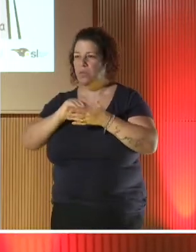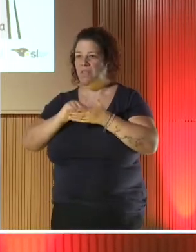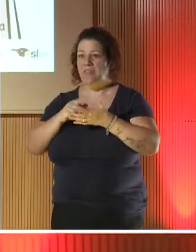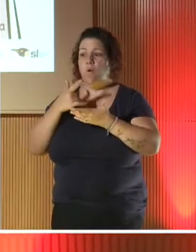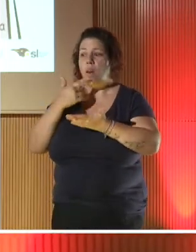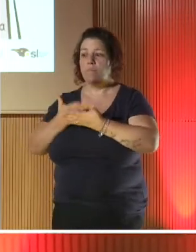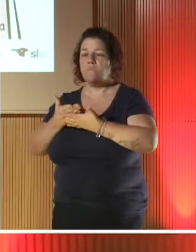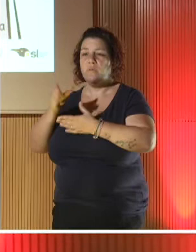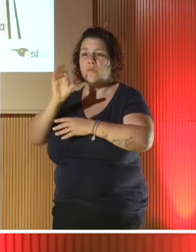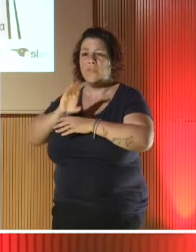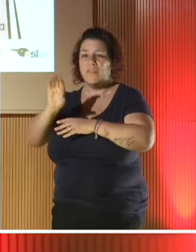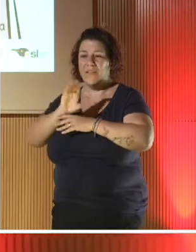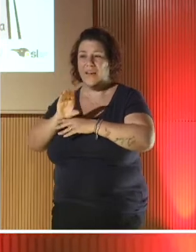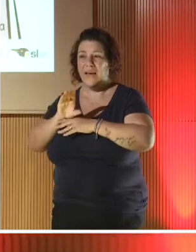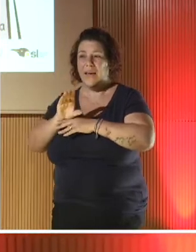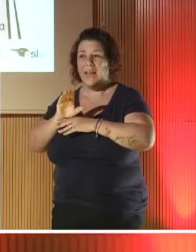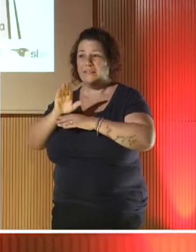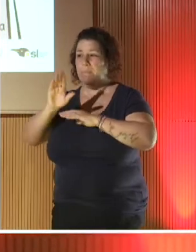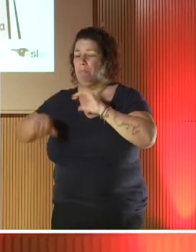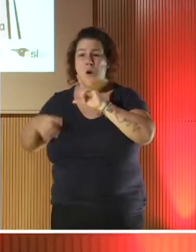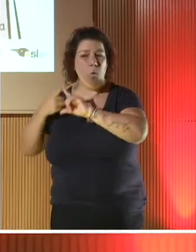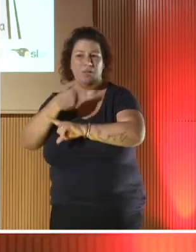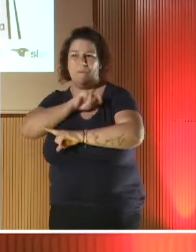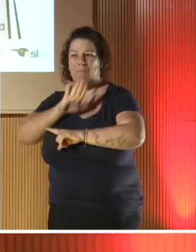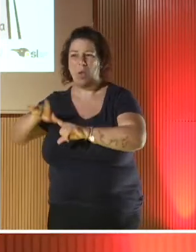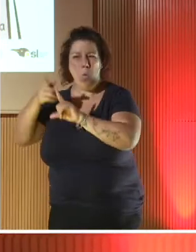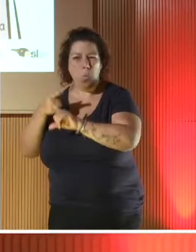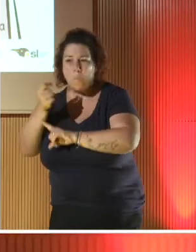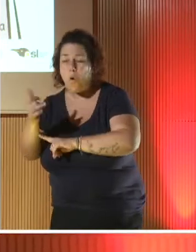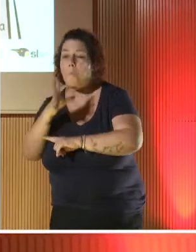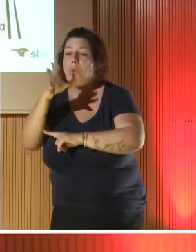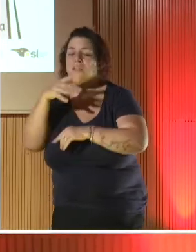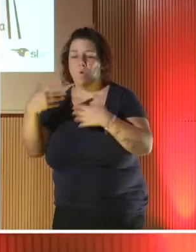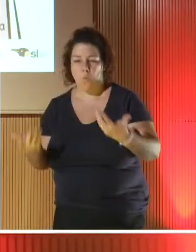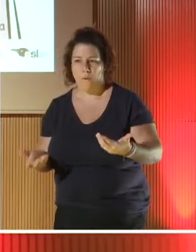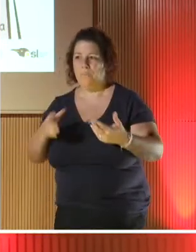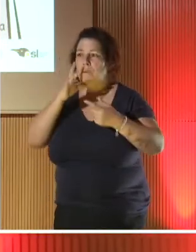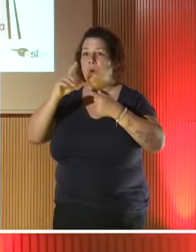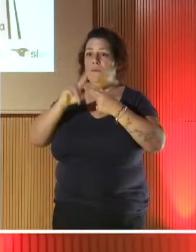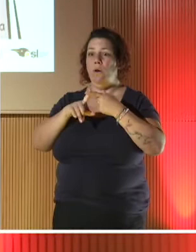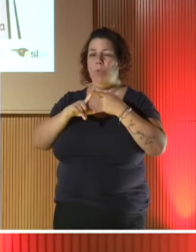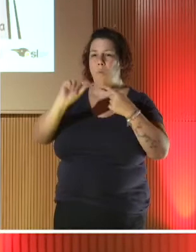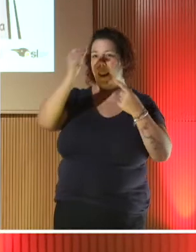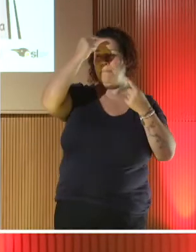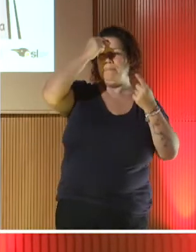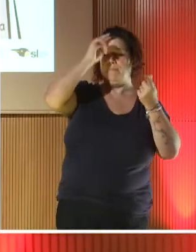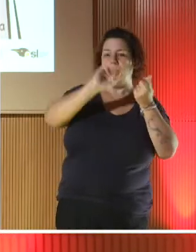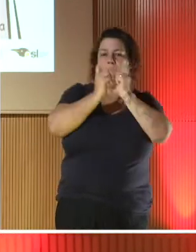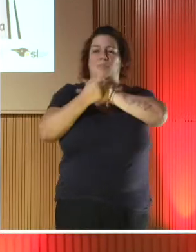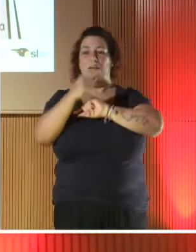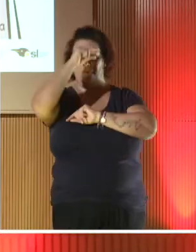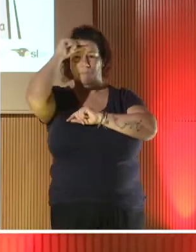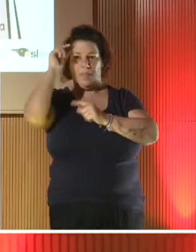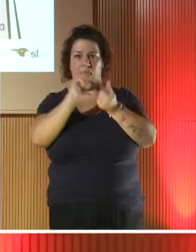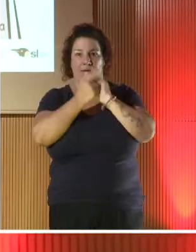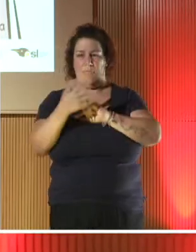científica tiene, es el que menos se utiliza en España. ¿Por qué? Pues por muchos motivos. Primero, porque es un cambio de chip. Iba